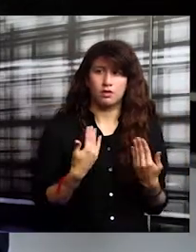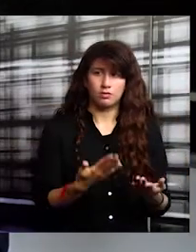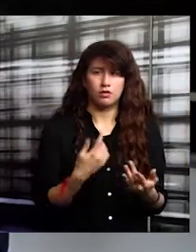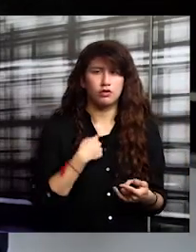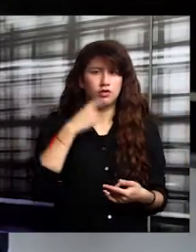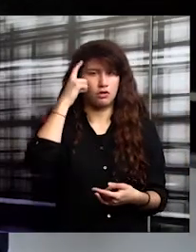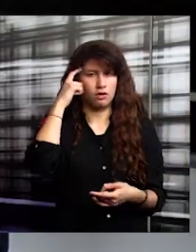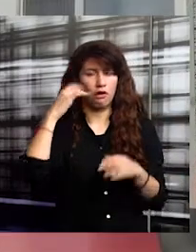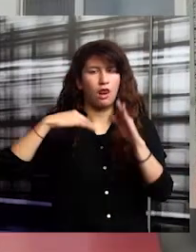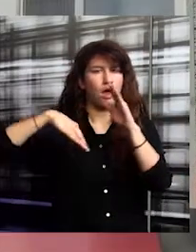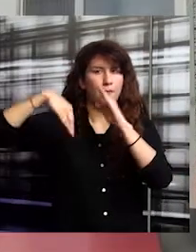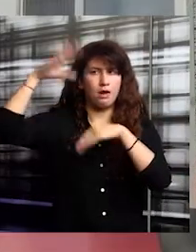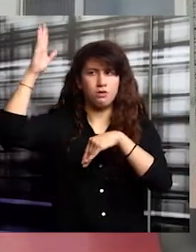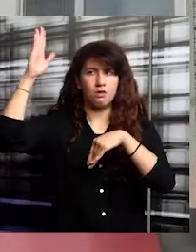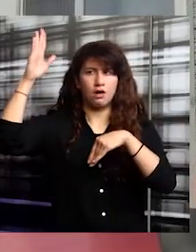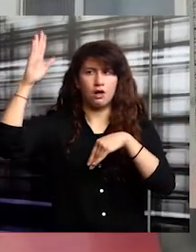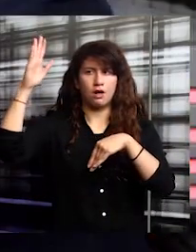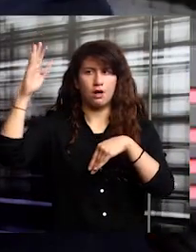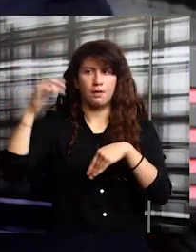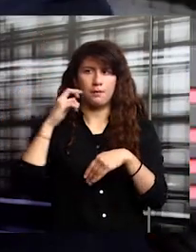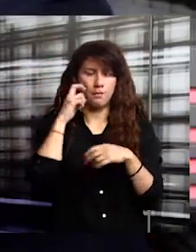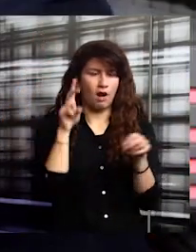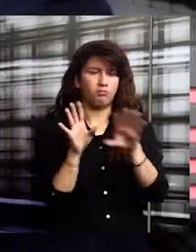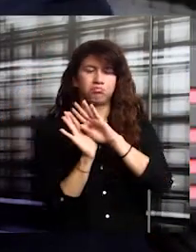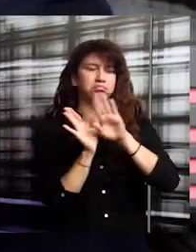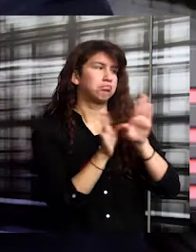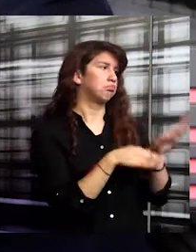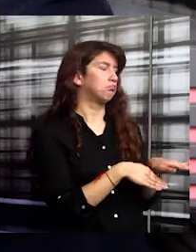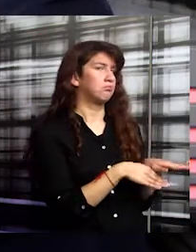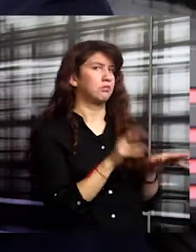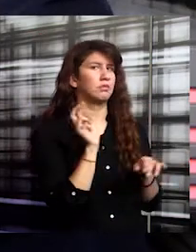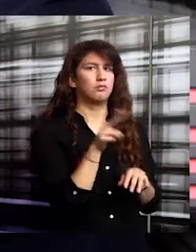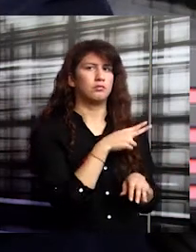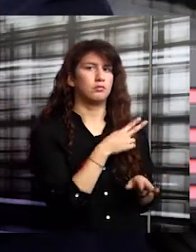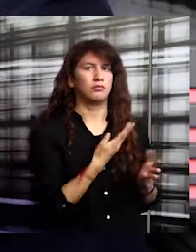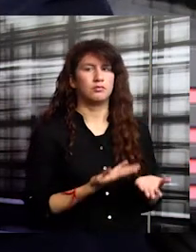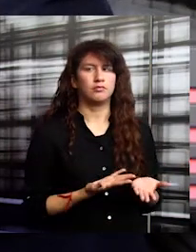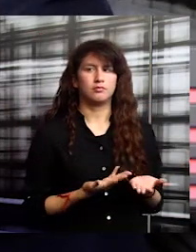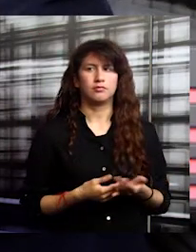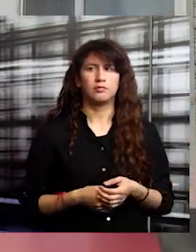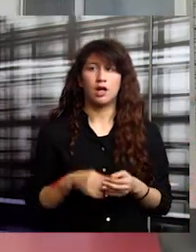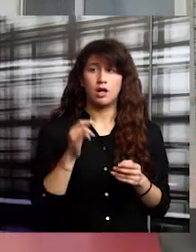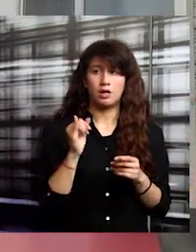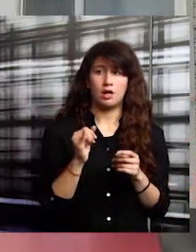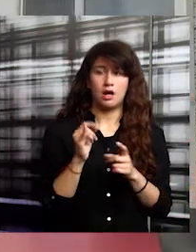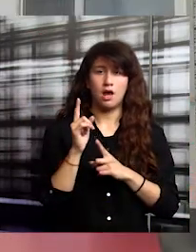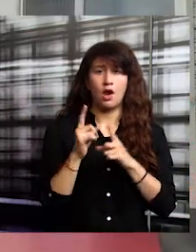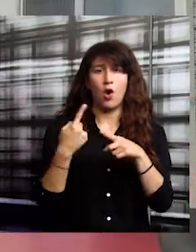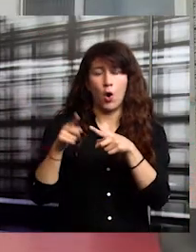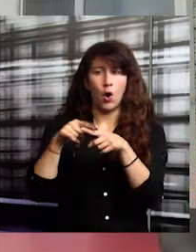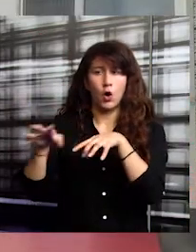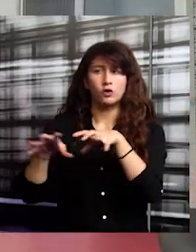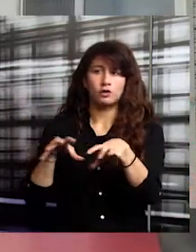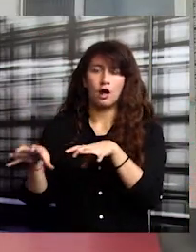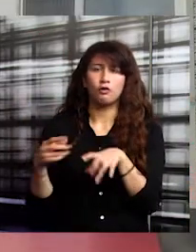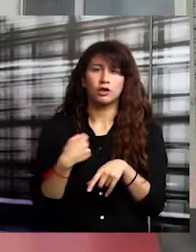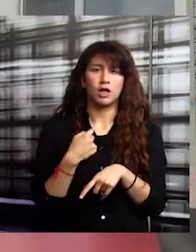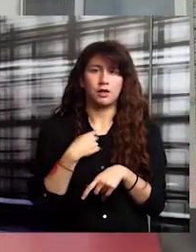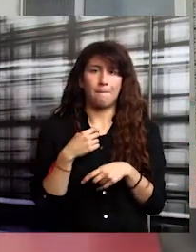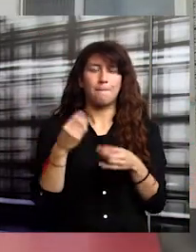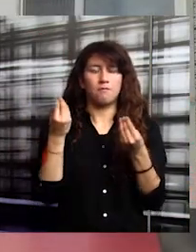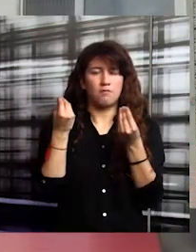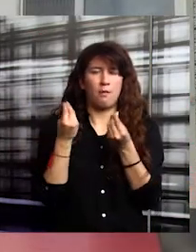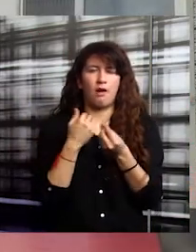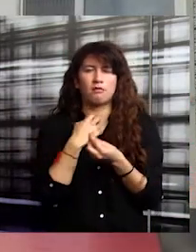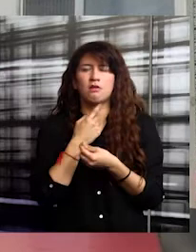entonces. Exactamente. Y otra cosa que me parece muy relevante, ¿cómo va a estar compuesto? En el sentido de